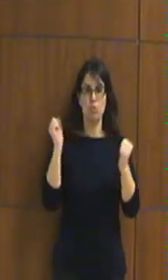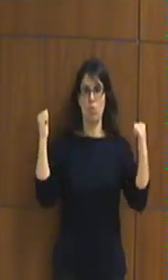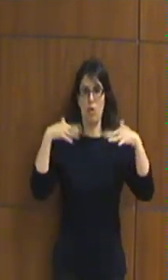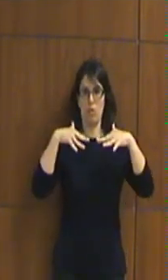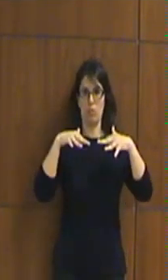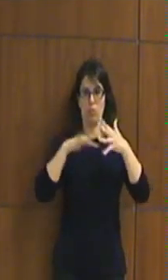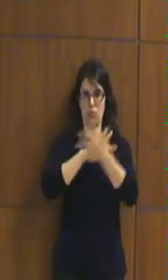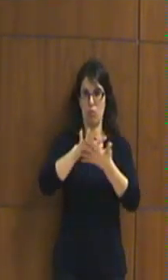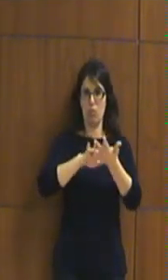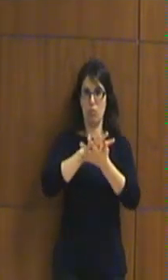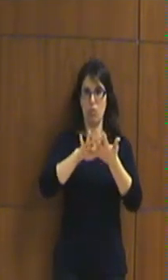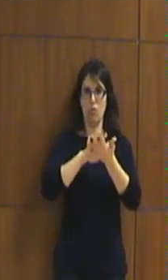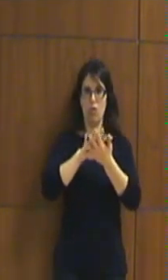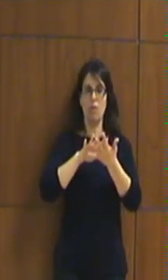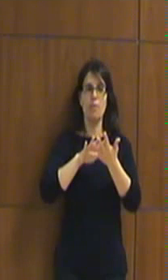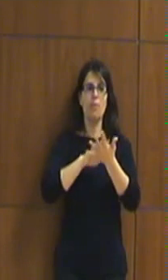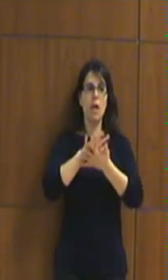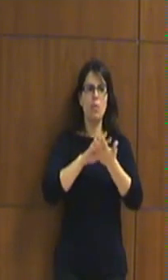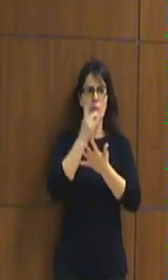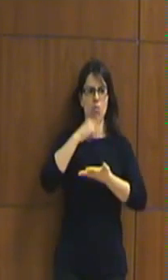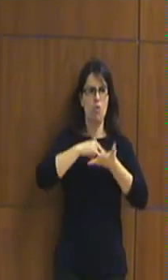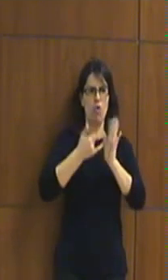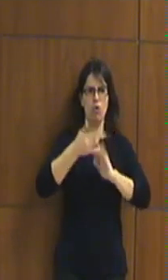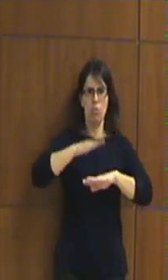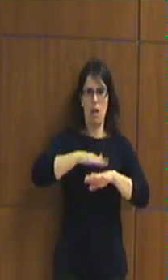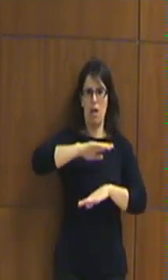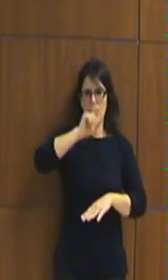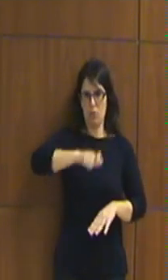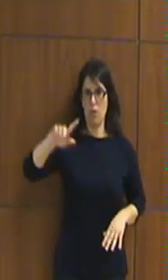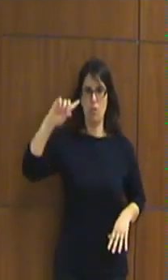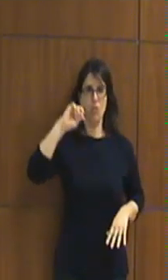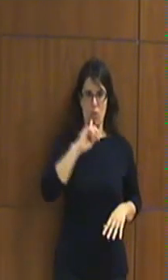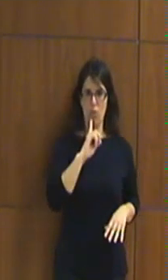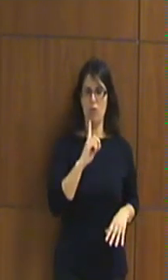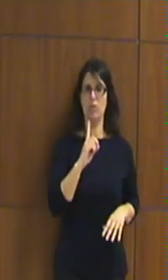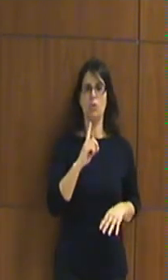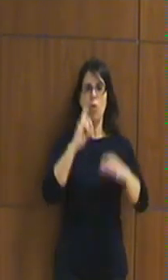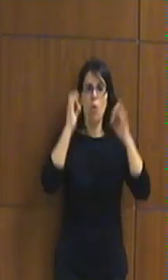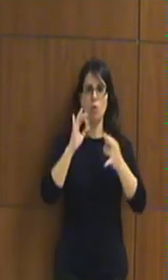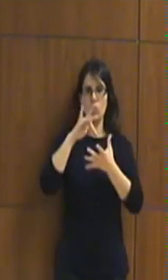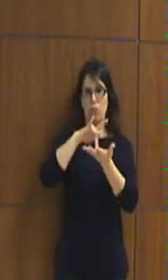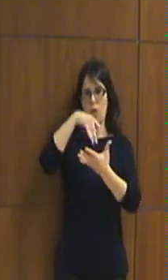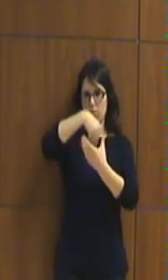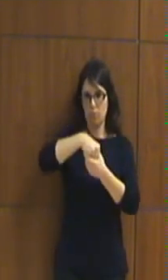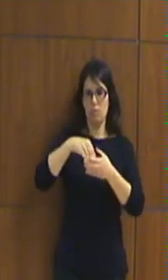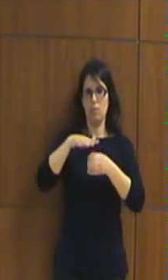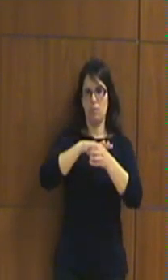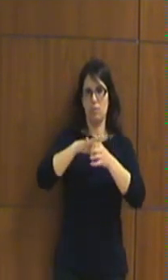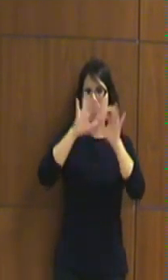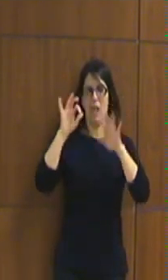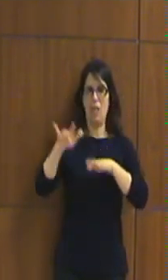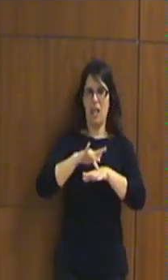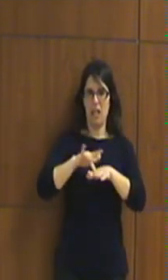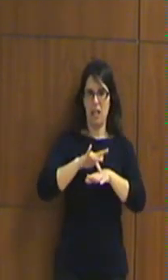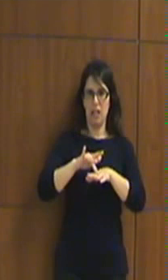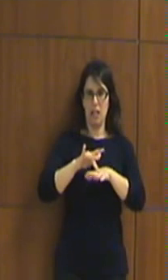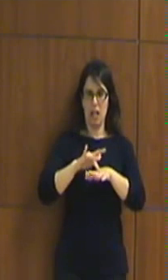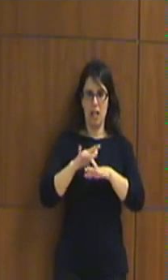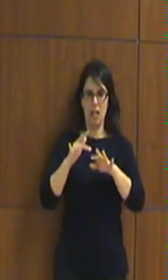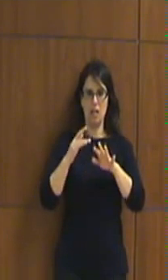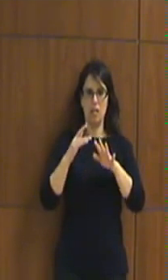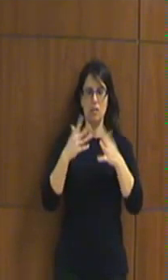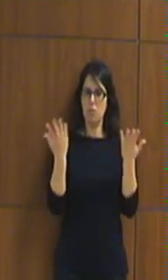de un proyecto para las personas sordas y demás en el escenario digital, y claro, se decía, es que a